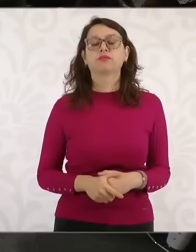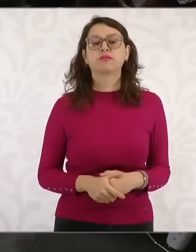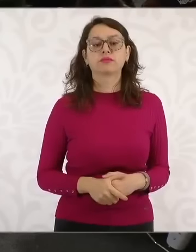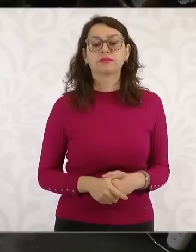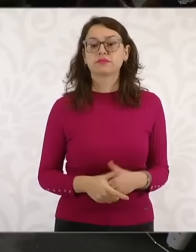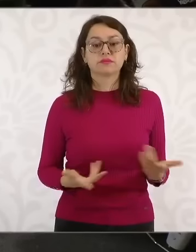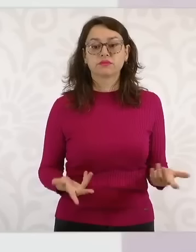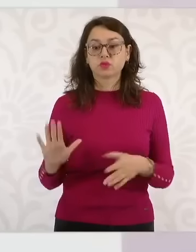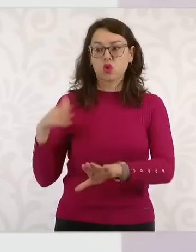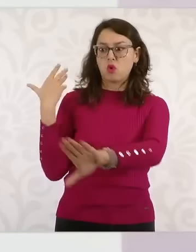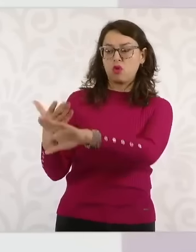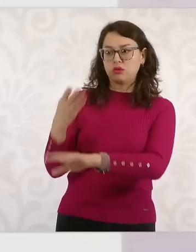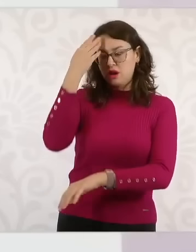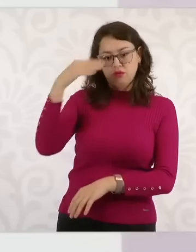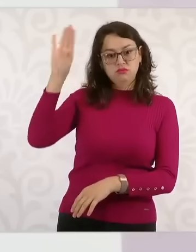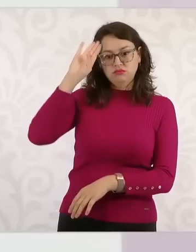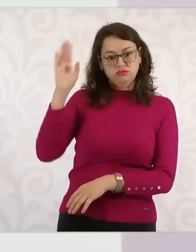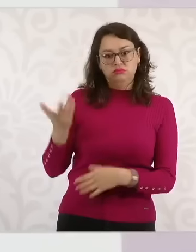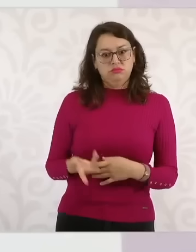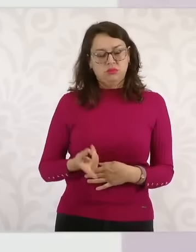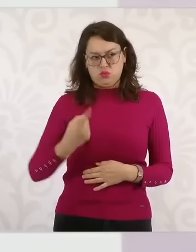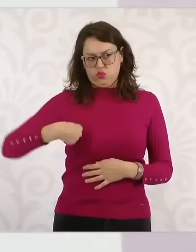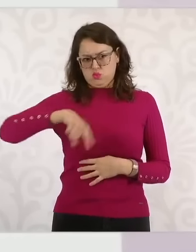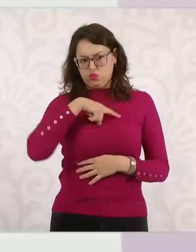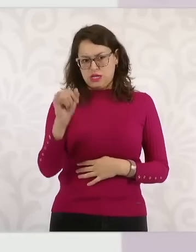¿Por qué? Porque nuestra Constitución,